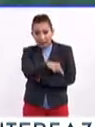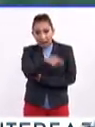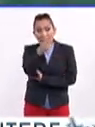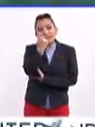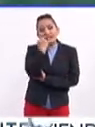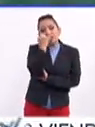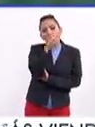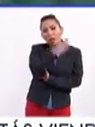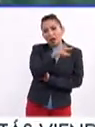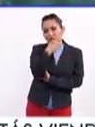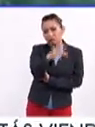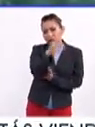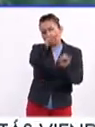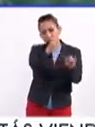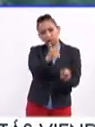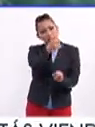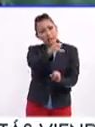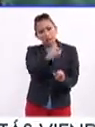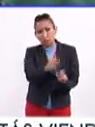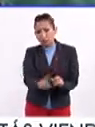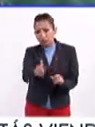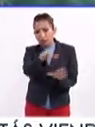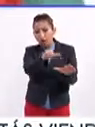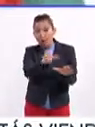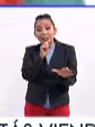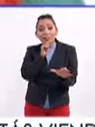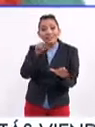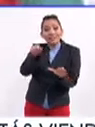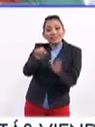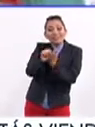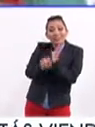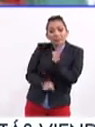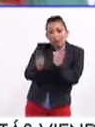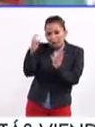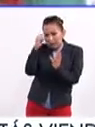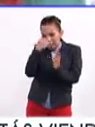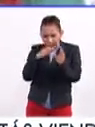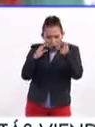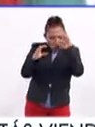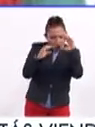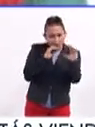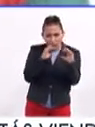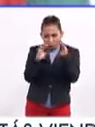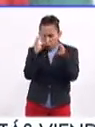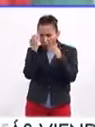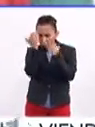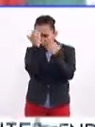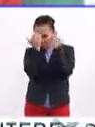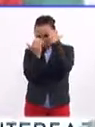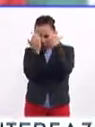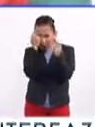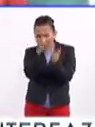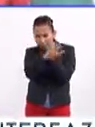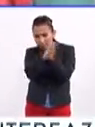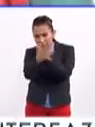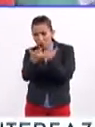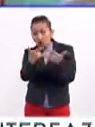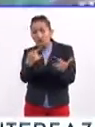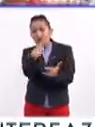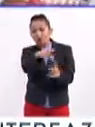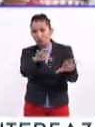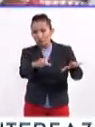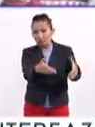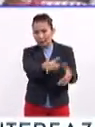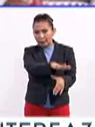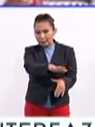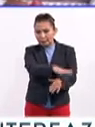El idioma es parte de la identidad de cada pueblo y a su vez es un sistema complejo de conocimientos que ha evolucionado junto con la historia de la